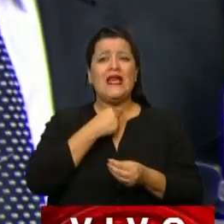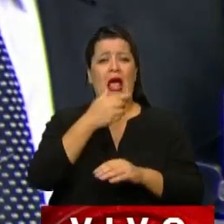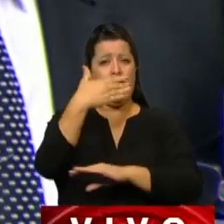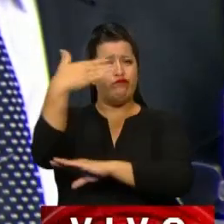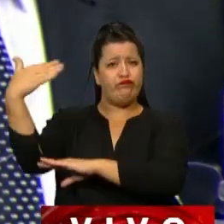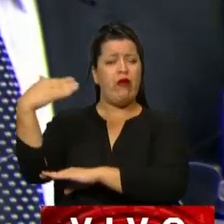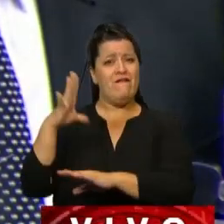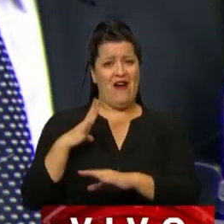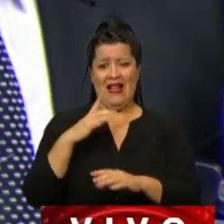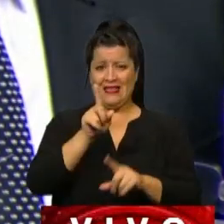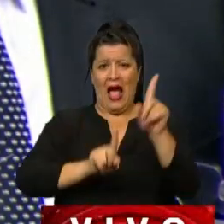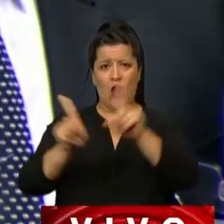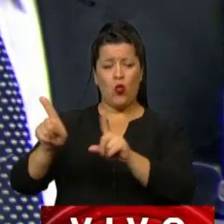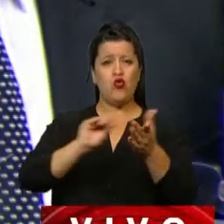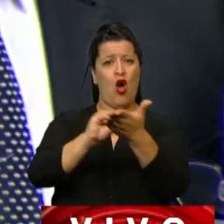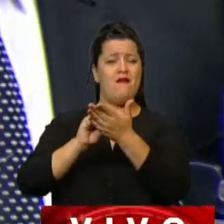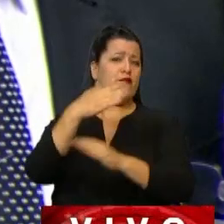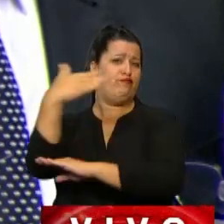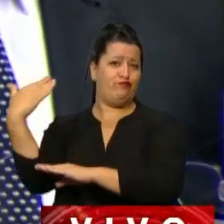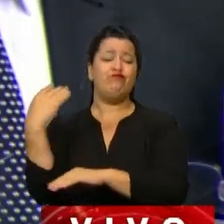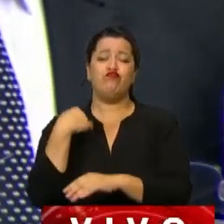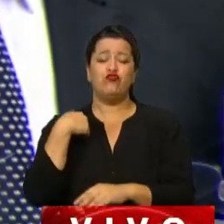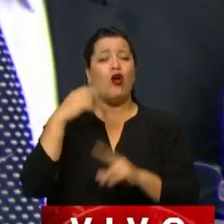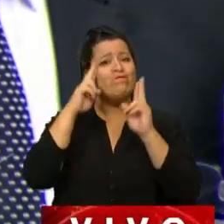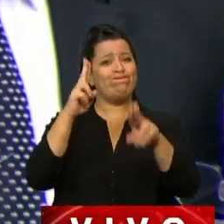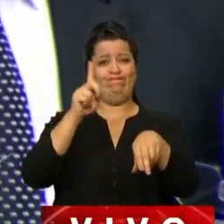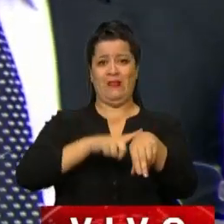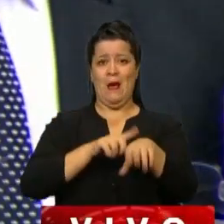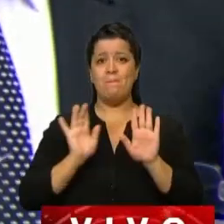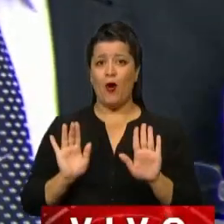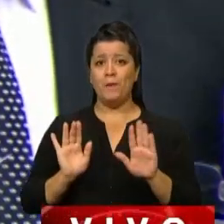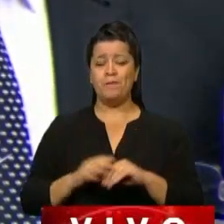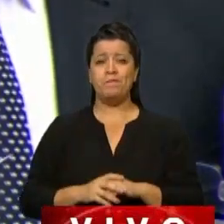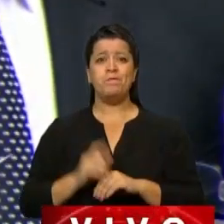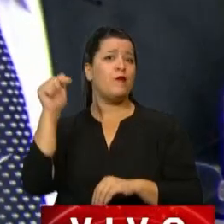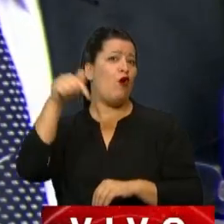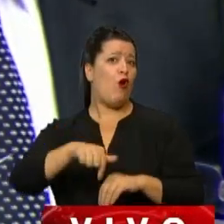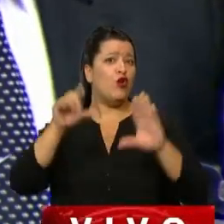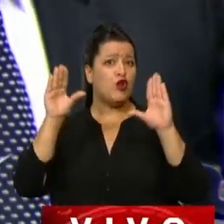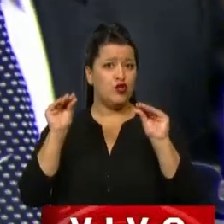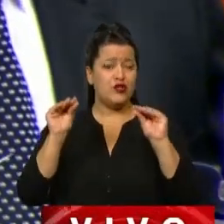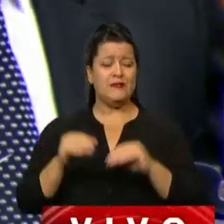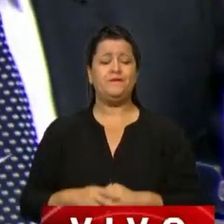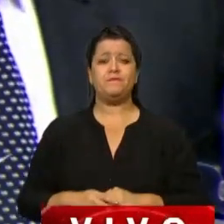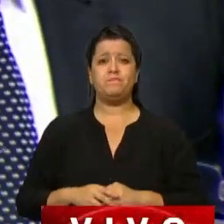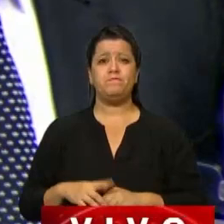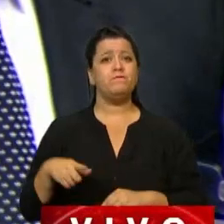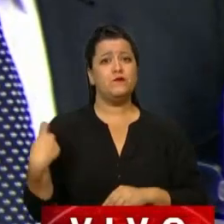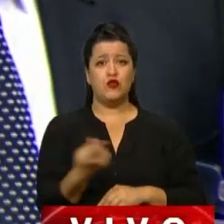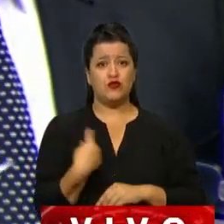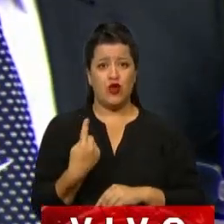todavía expresar y muchos diputados quieren expresar, quiero decirle, en esta noche que